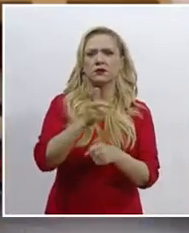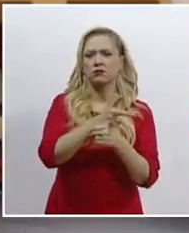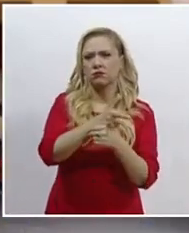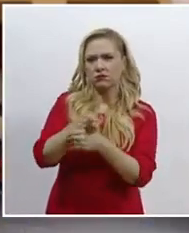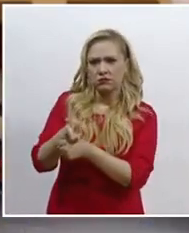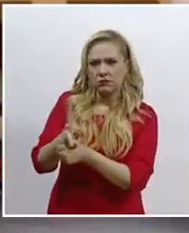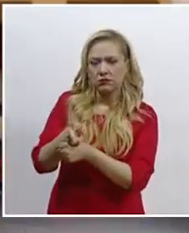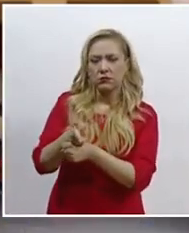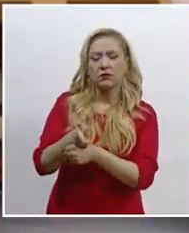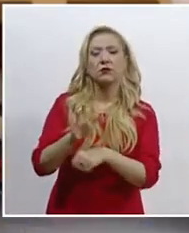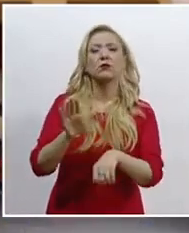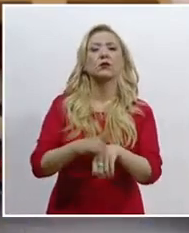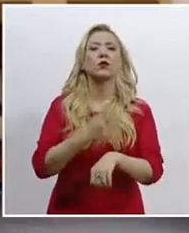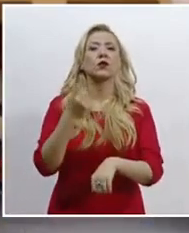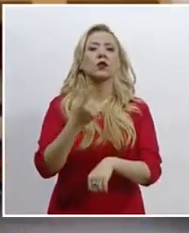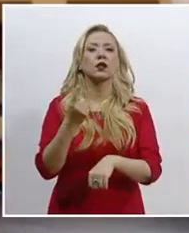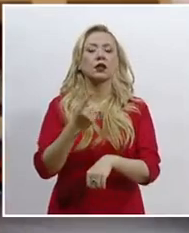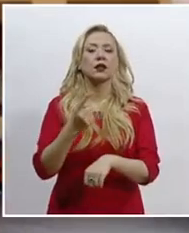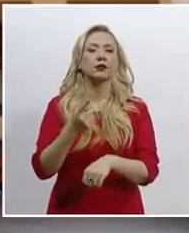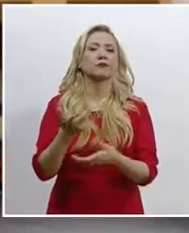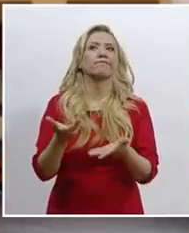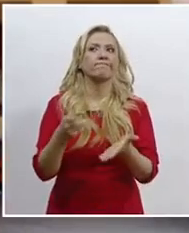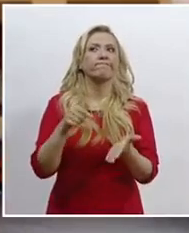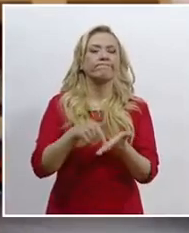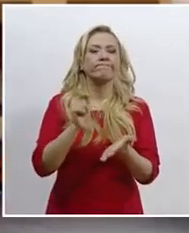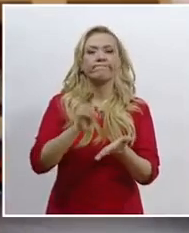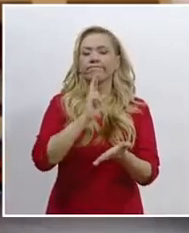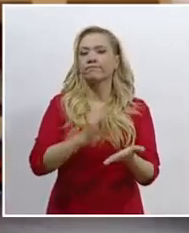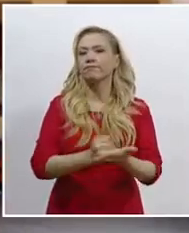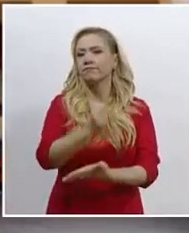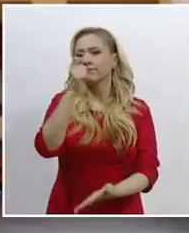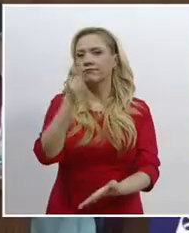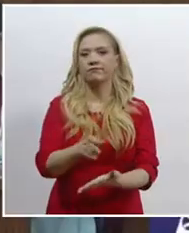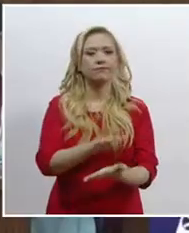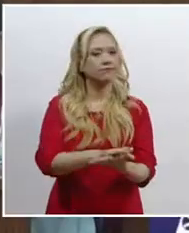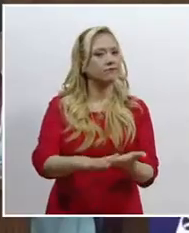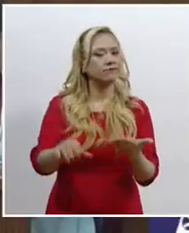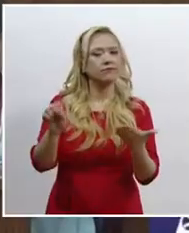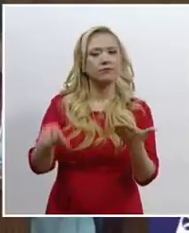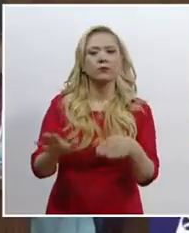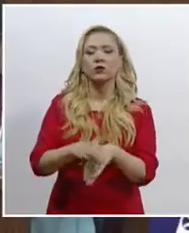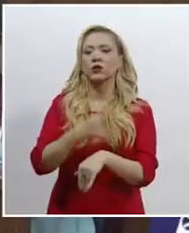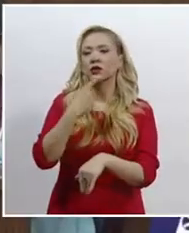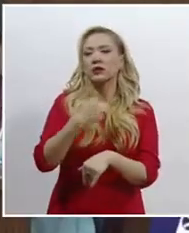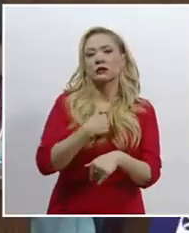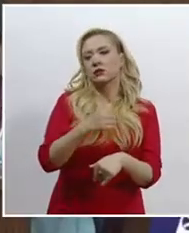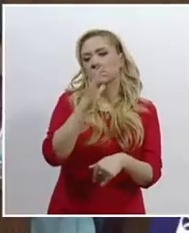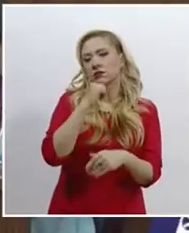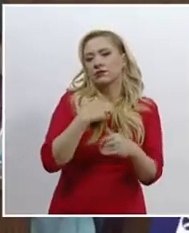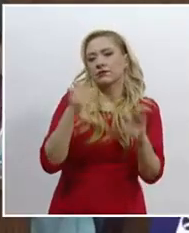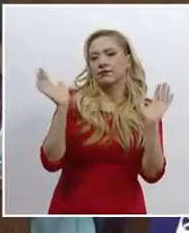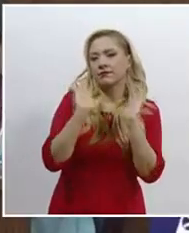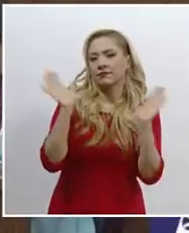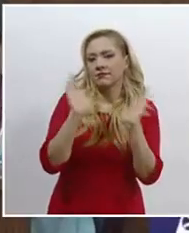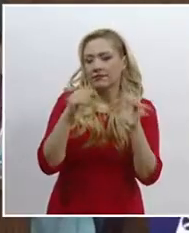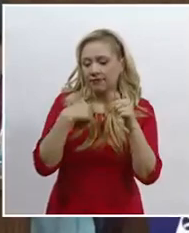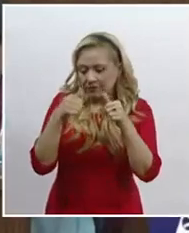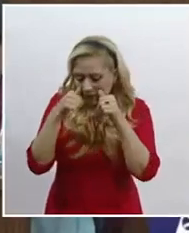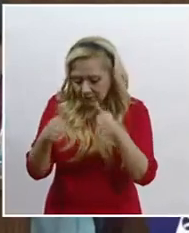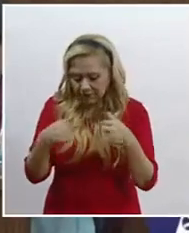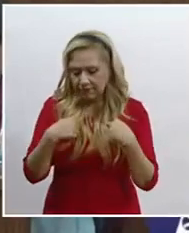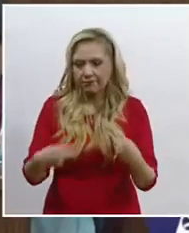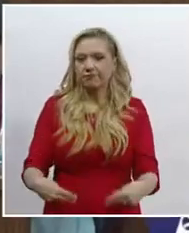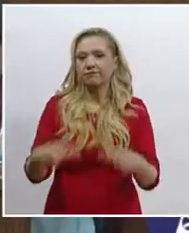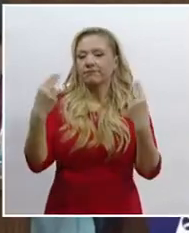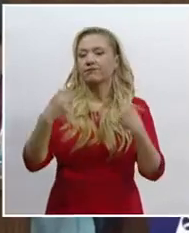videovigilancia. Lo anterior al revocar parcialmente la resolución del tribunal local que se había declarado incompetente para conocer del asunto al